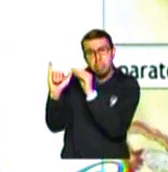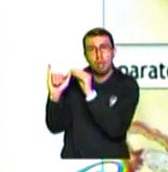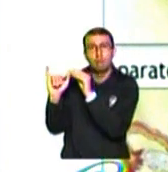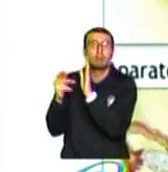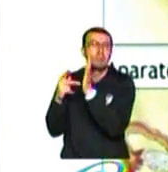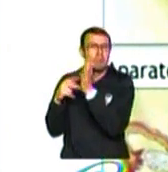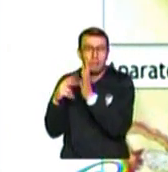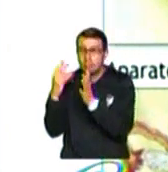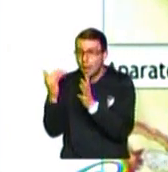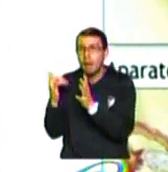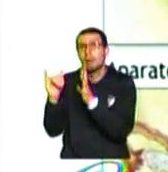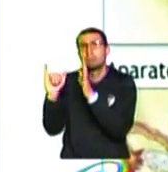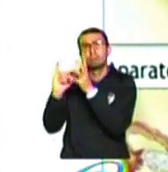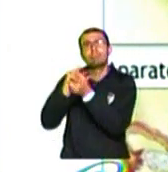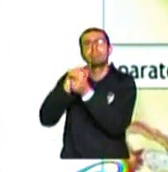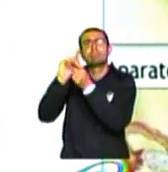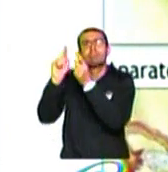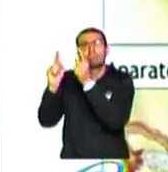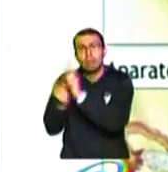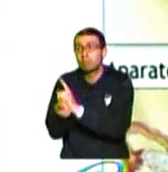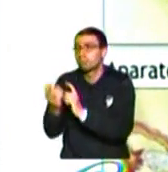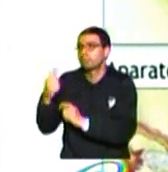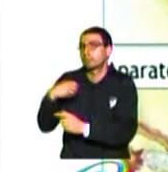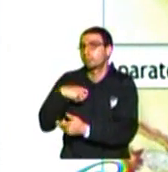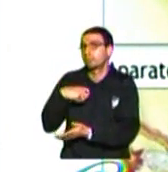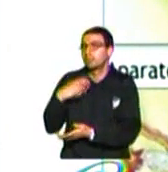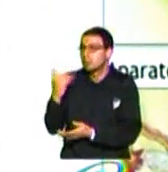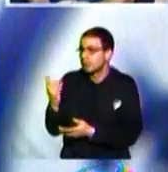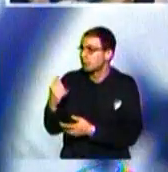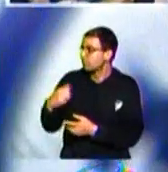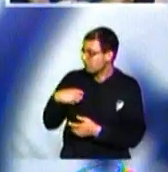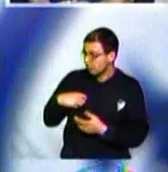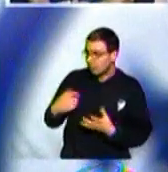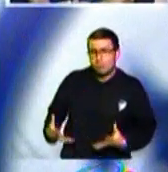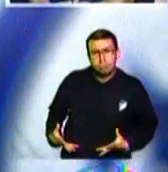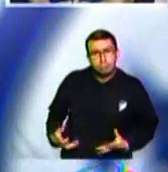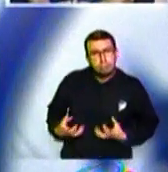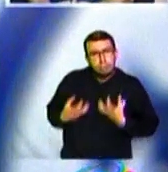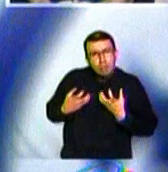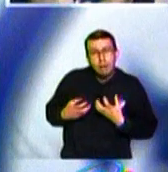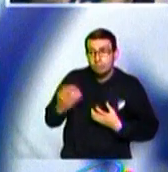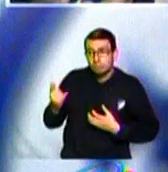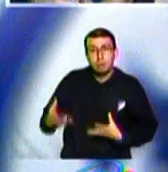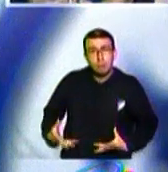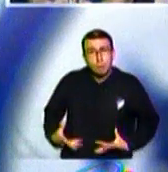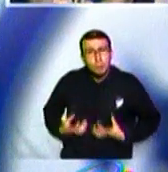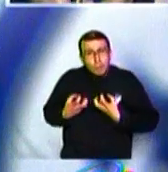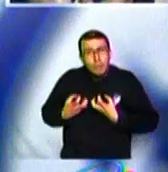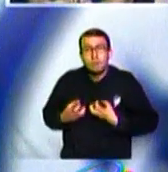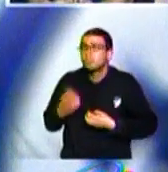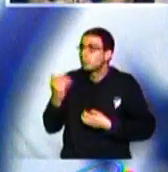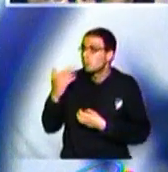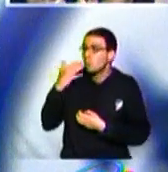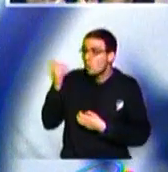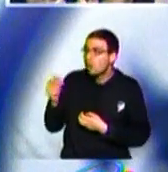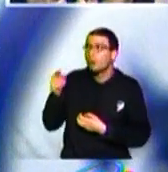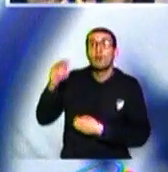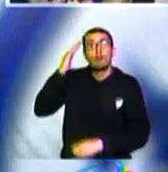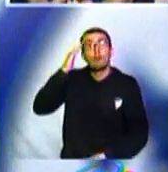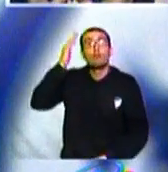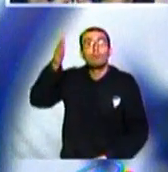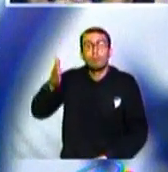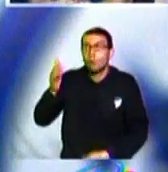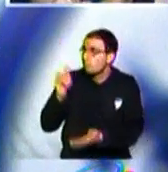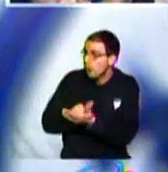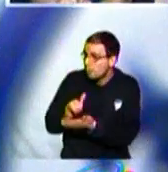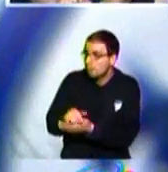área de transformación, y si ahí había una infección de virus de papiloma humano, pues esa mujer más adelante nos va a salir con un